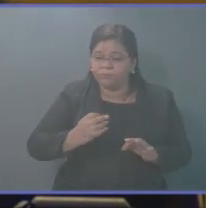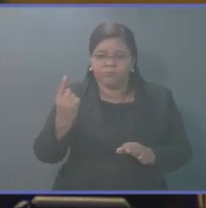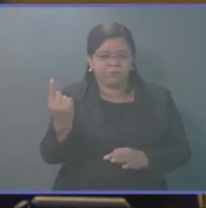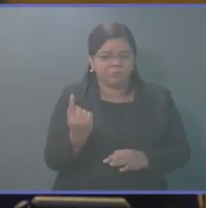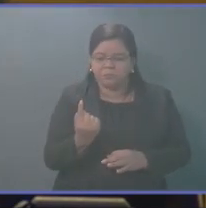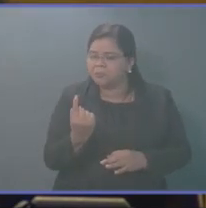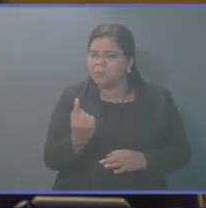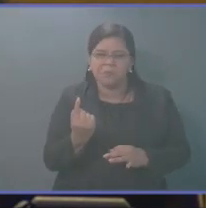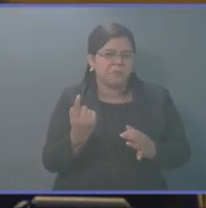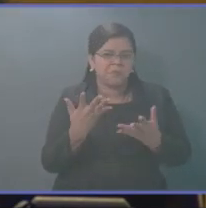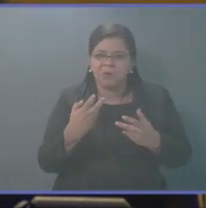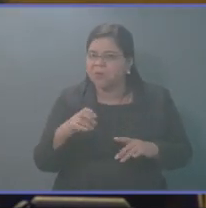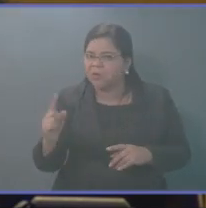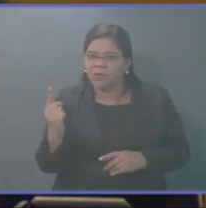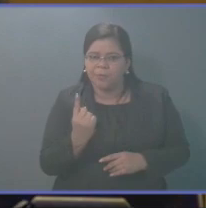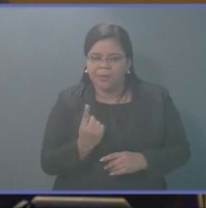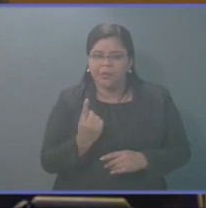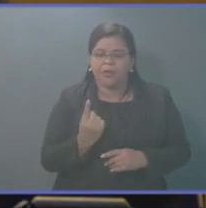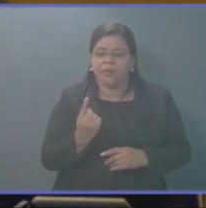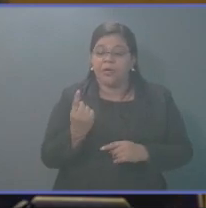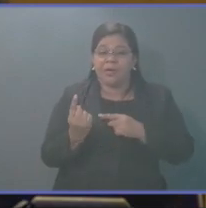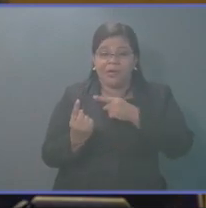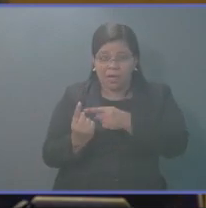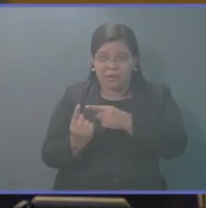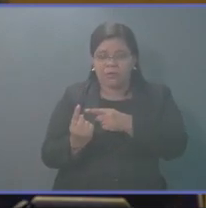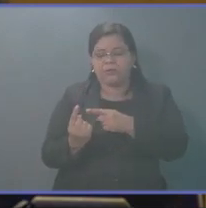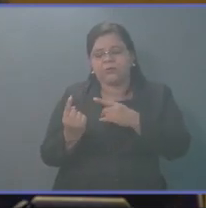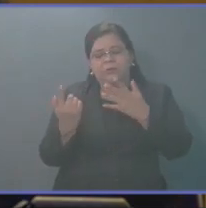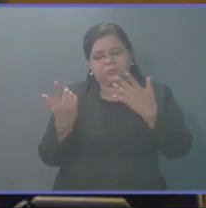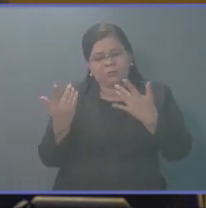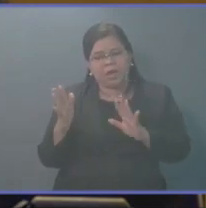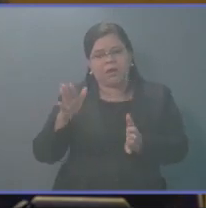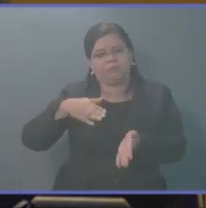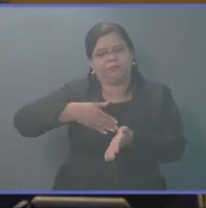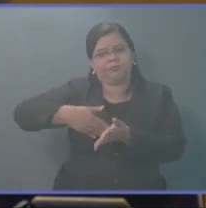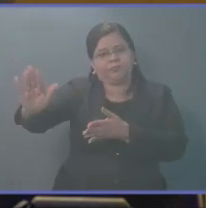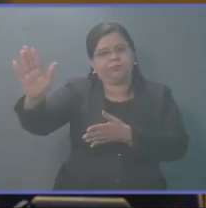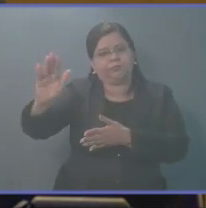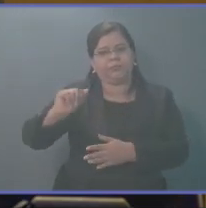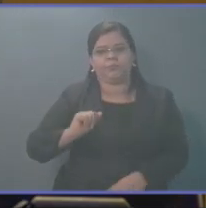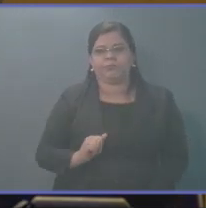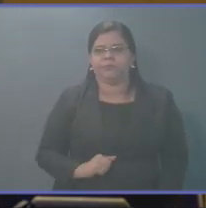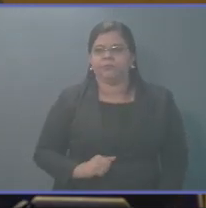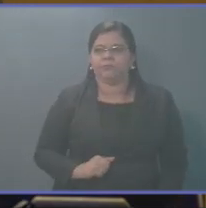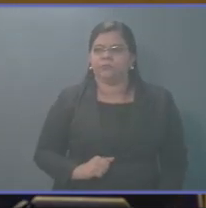a concurrir quedarán por el mismo hecho depuesto de sus cargos.